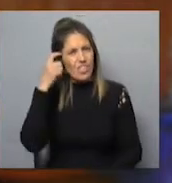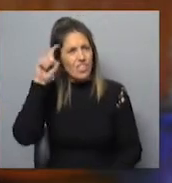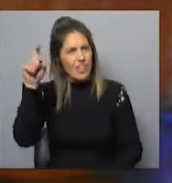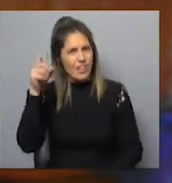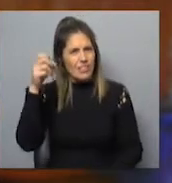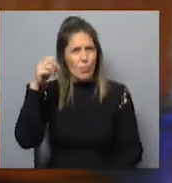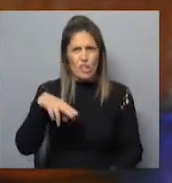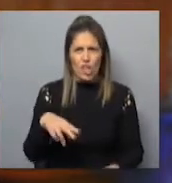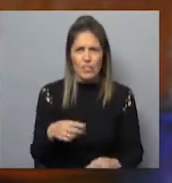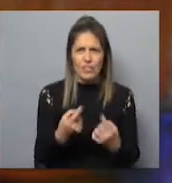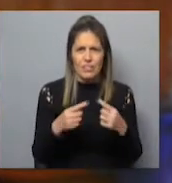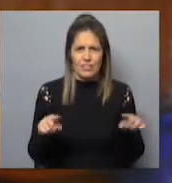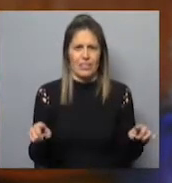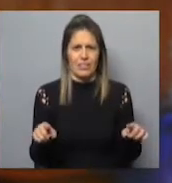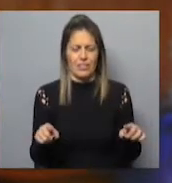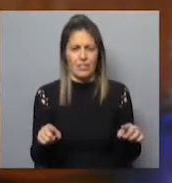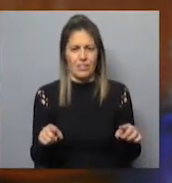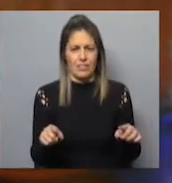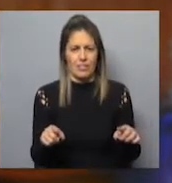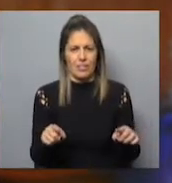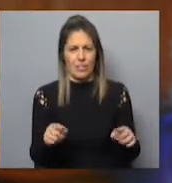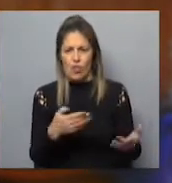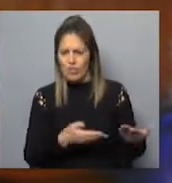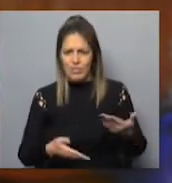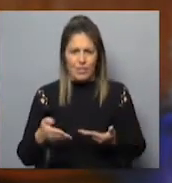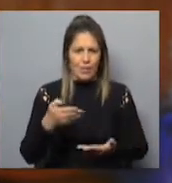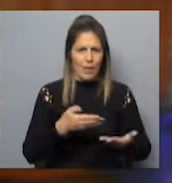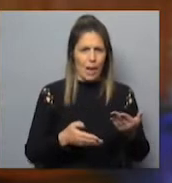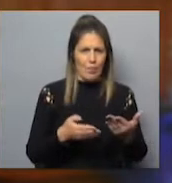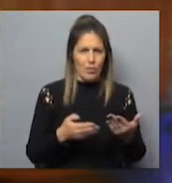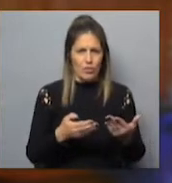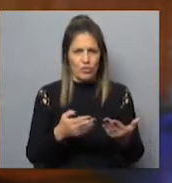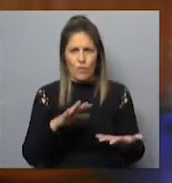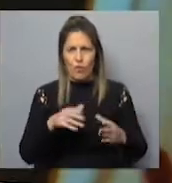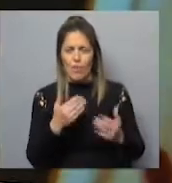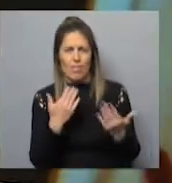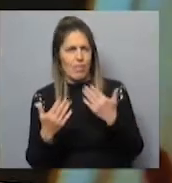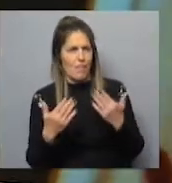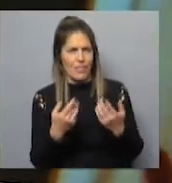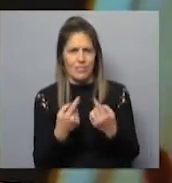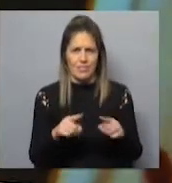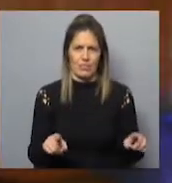distintas con con intercambios dialécticos distintos